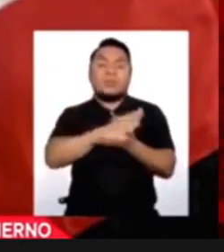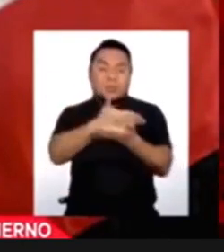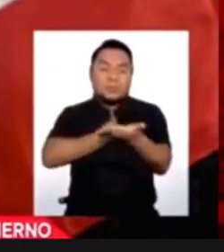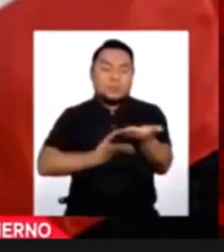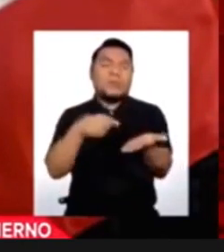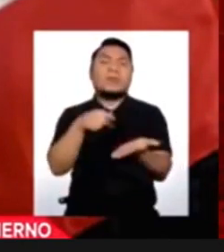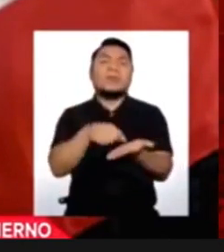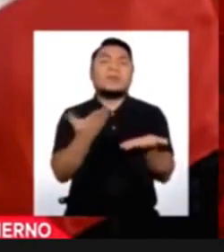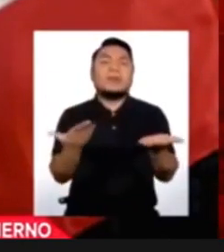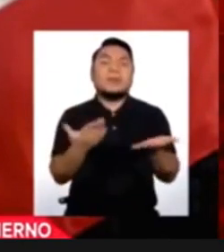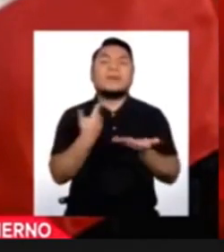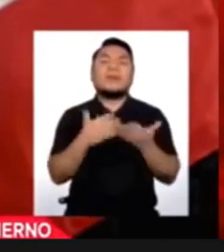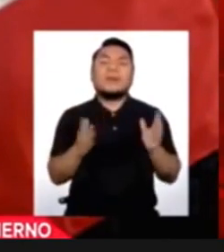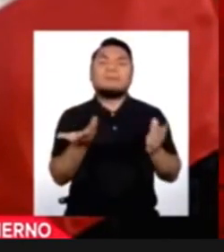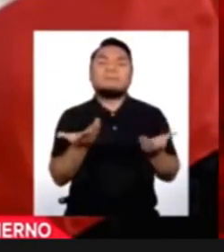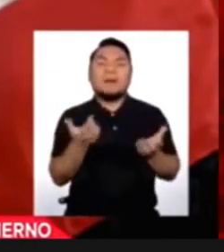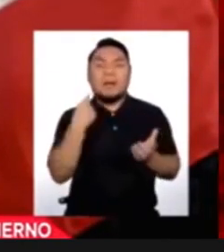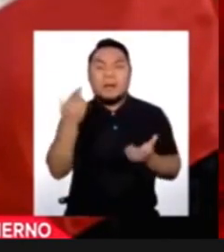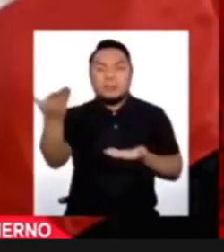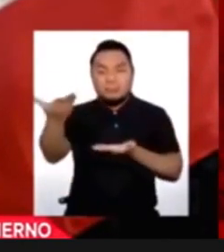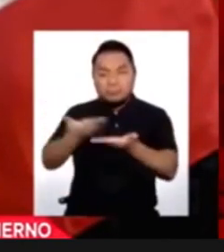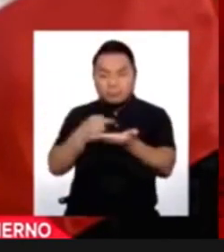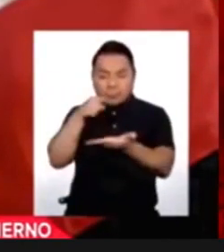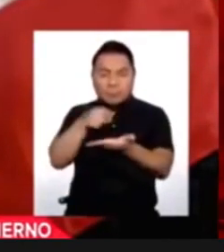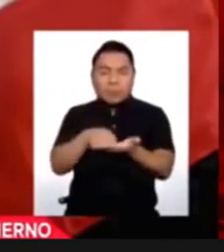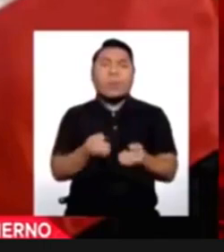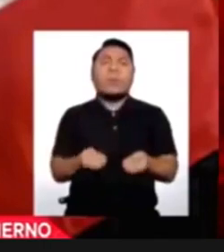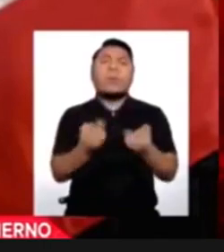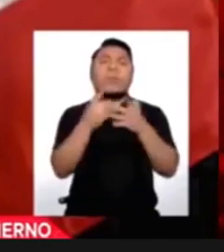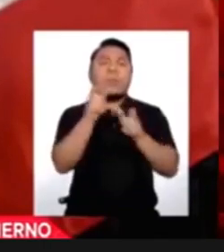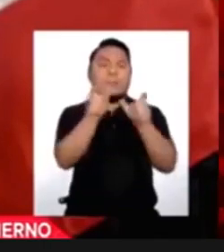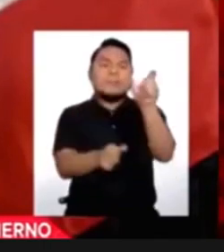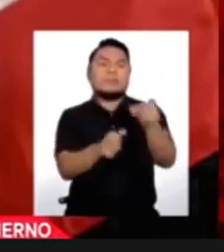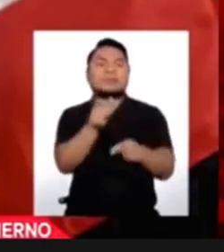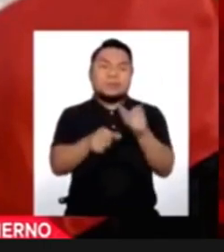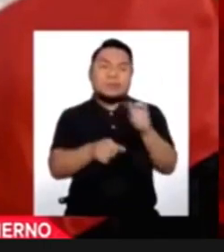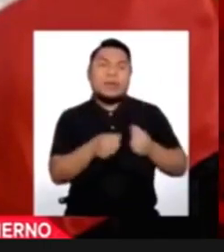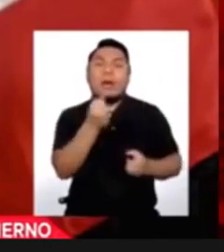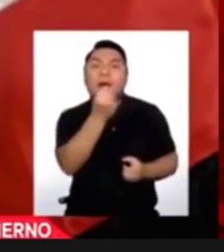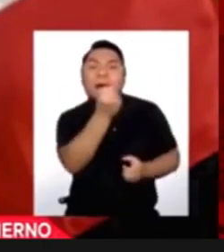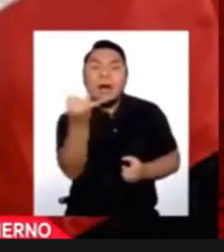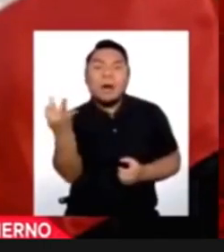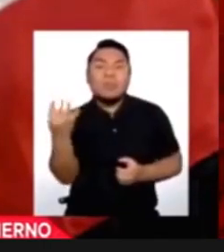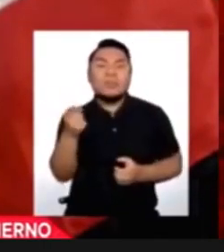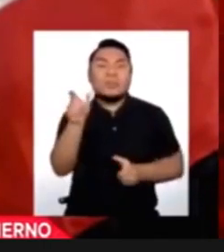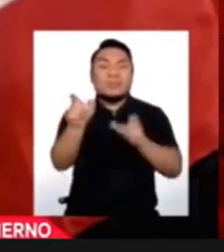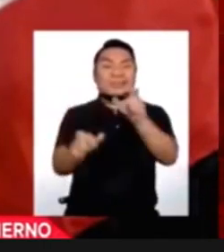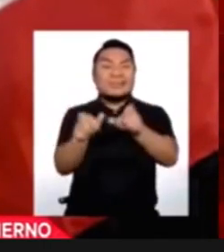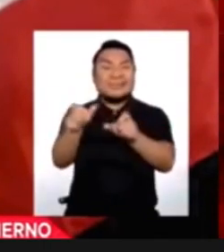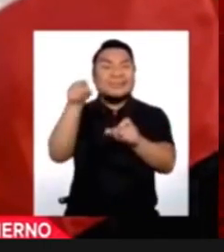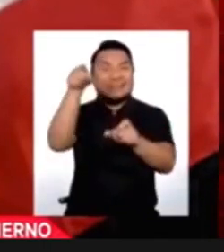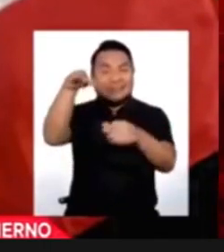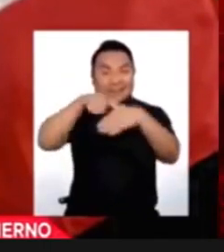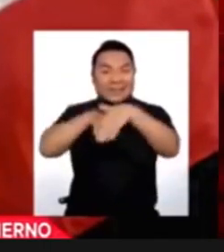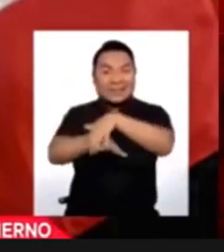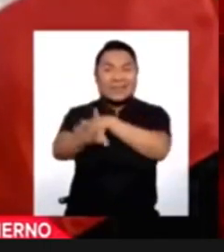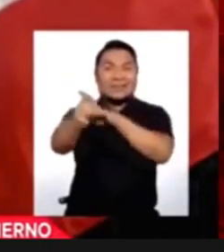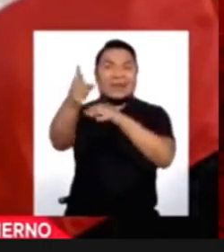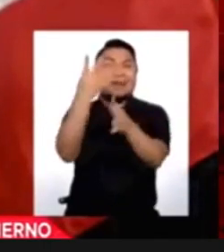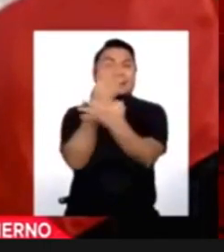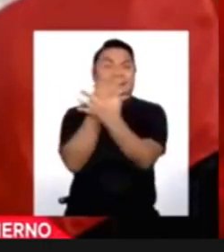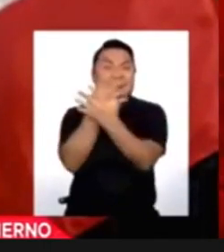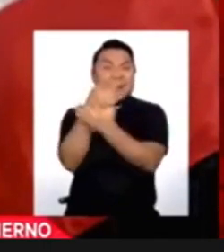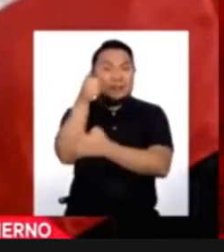documentos de conmutación de pena y de indultos para algunas personas que